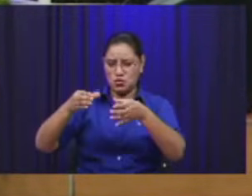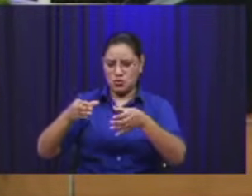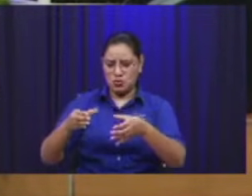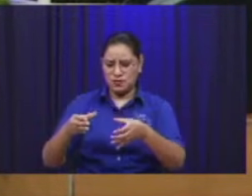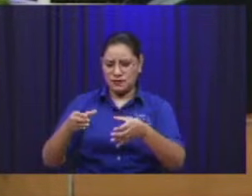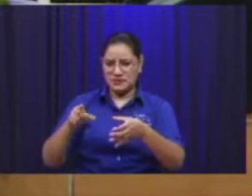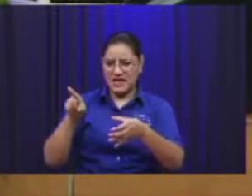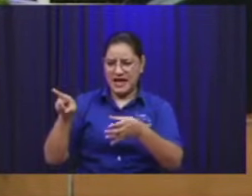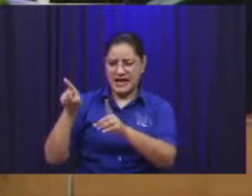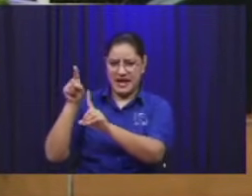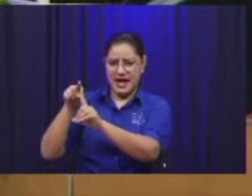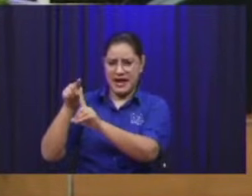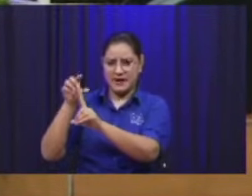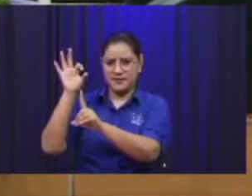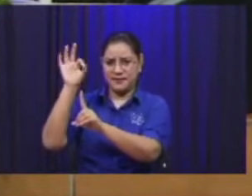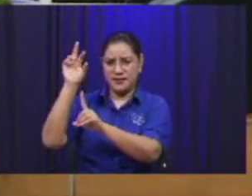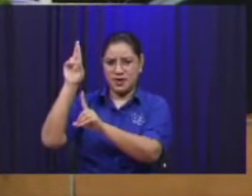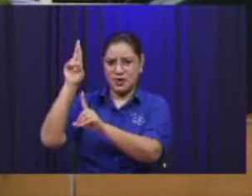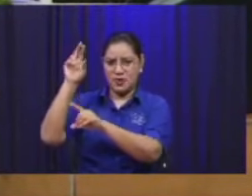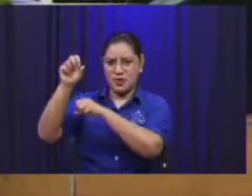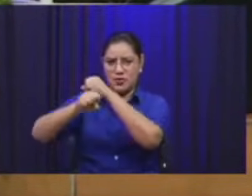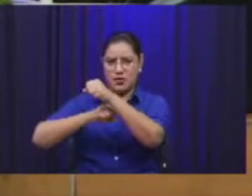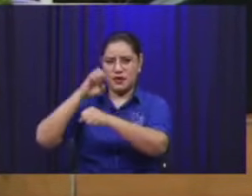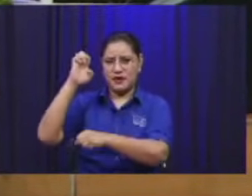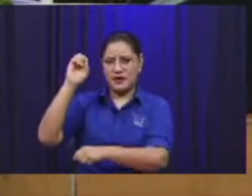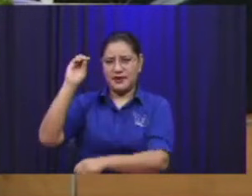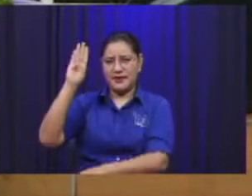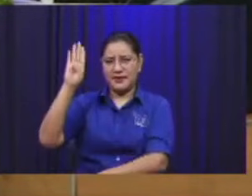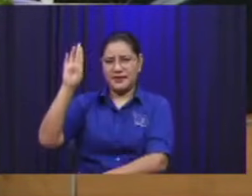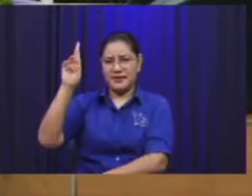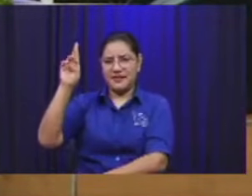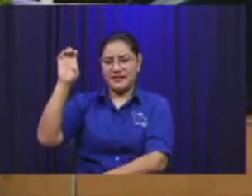dice para mañana quiero un candelero